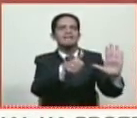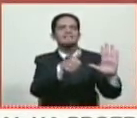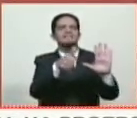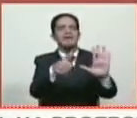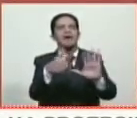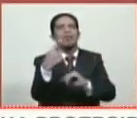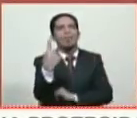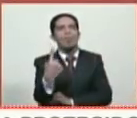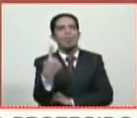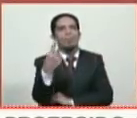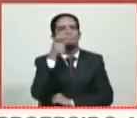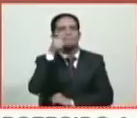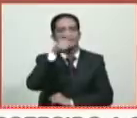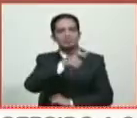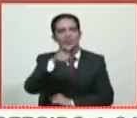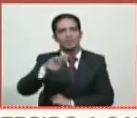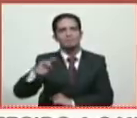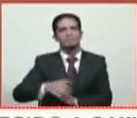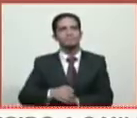3.484.661 personas.